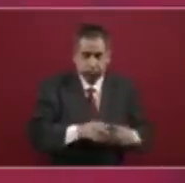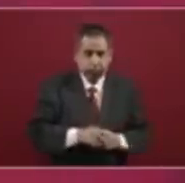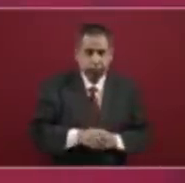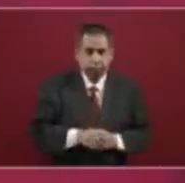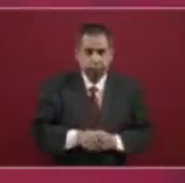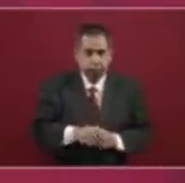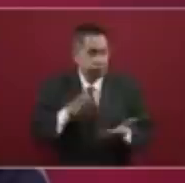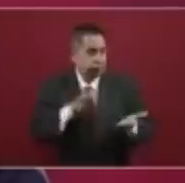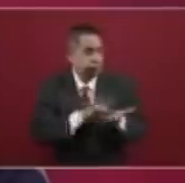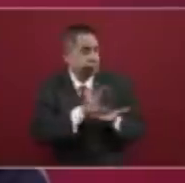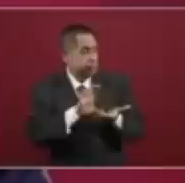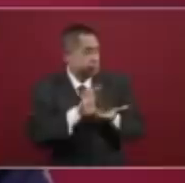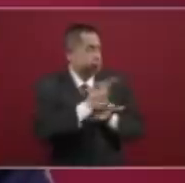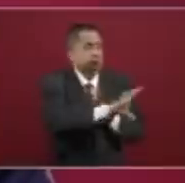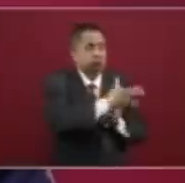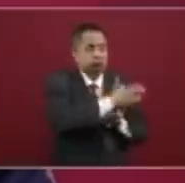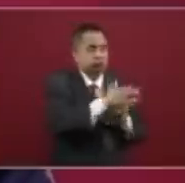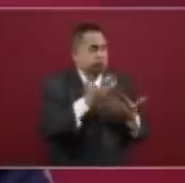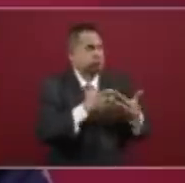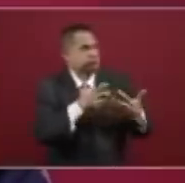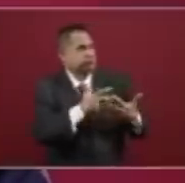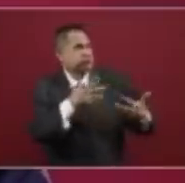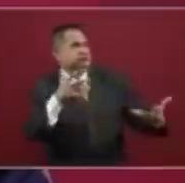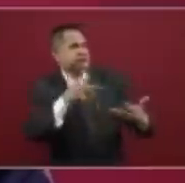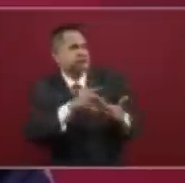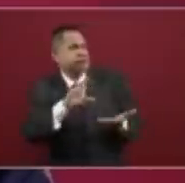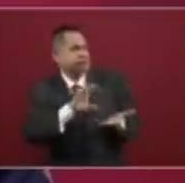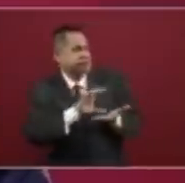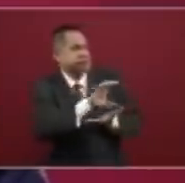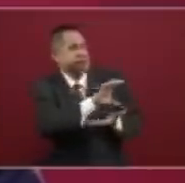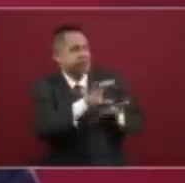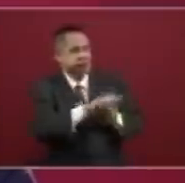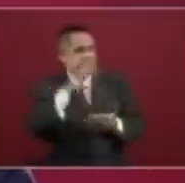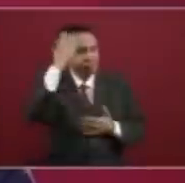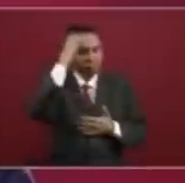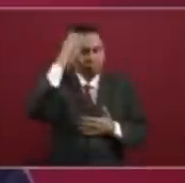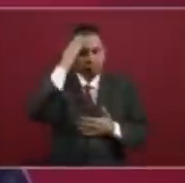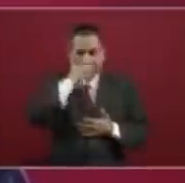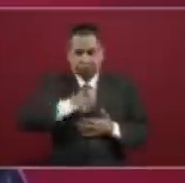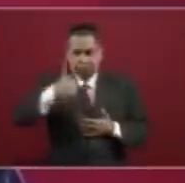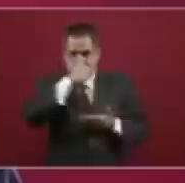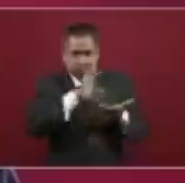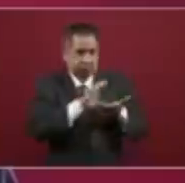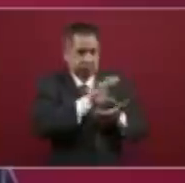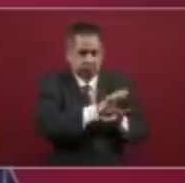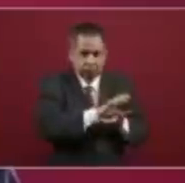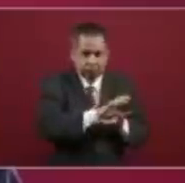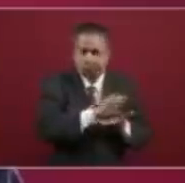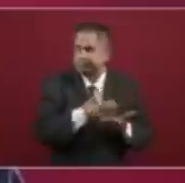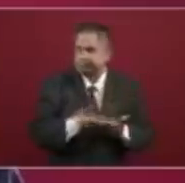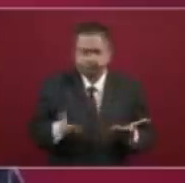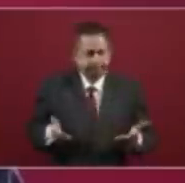Todo el apoyo al campo era para los de mero arriba. Ahora